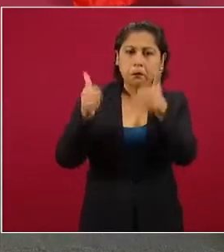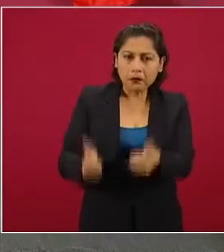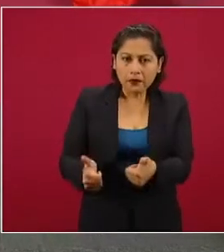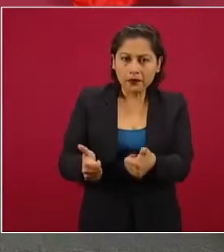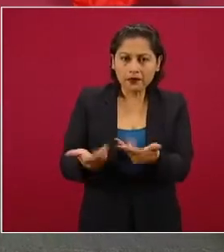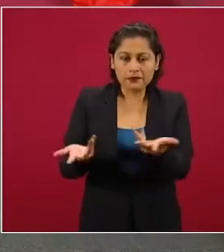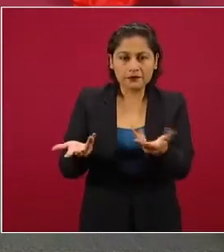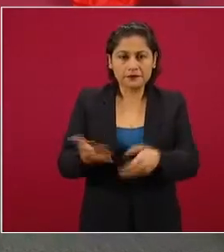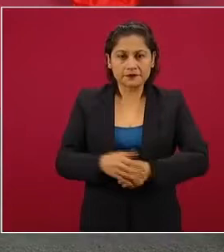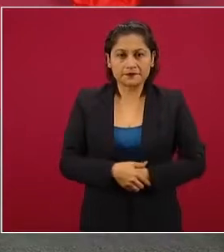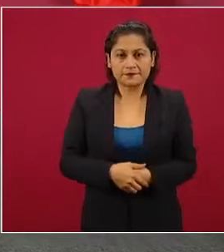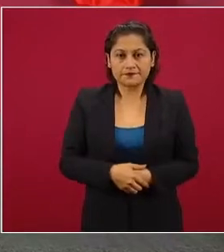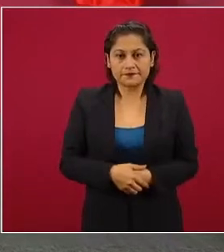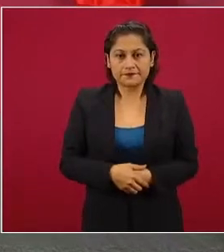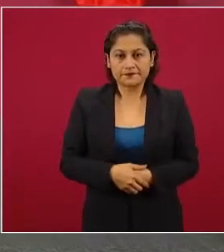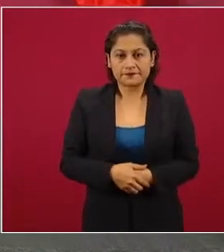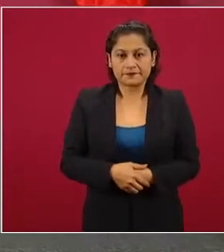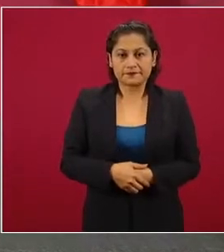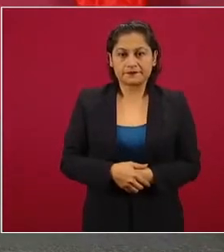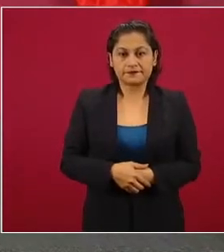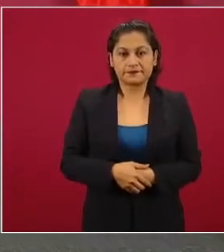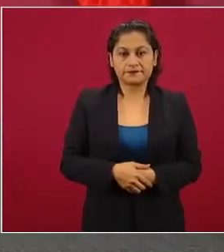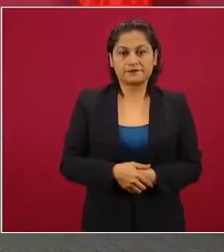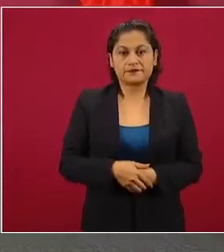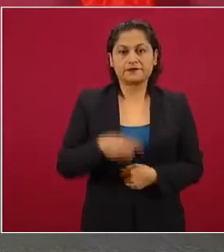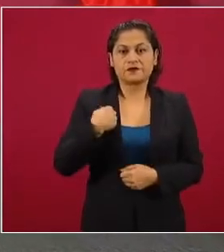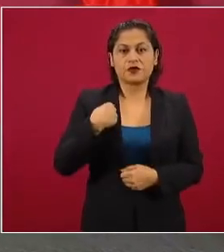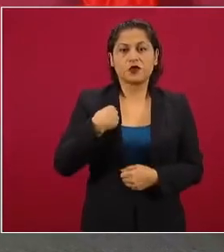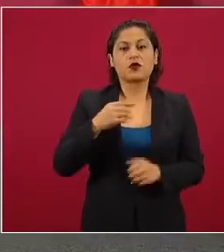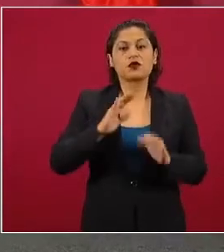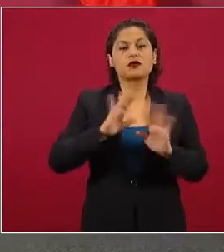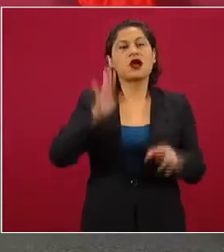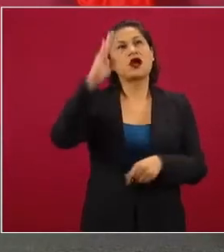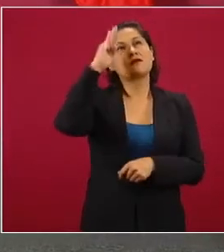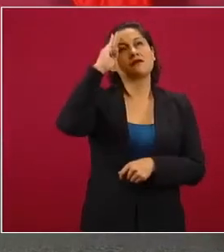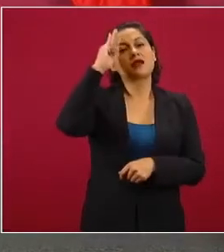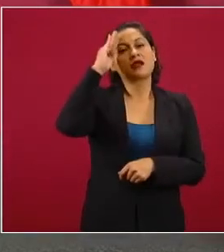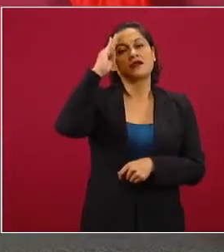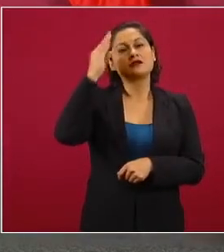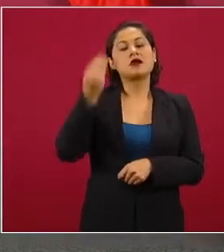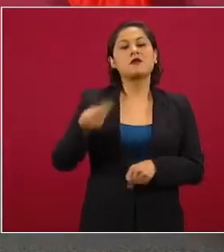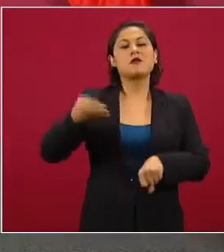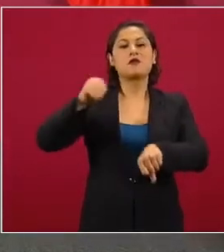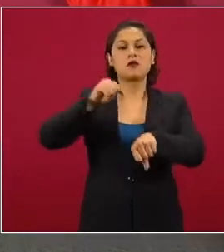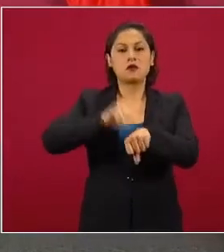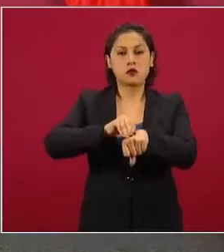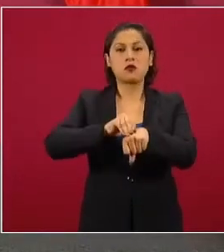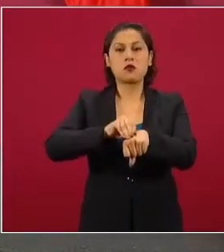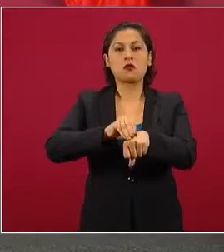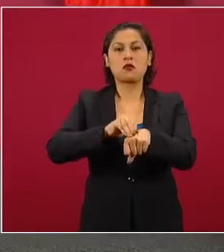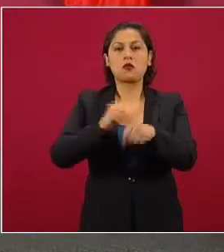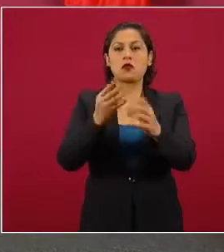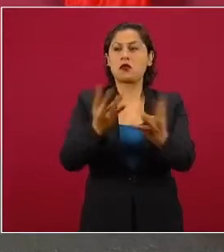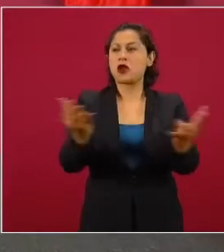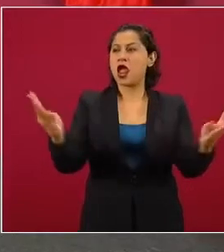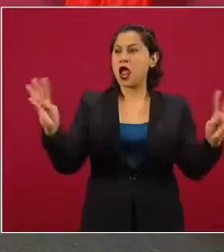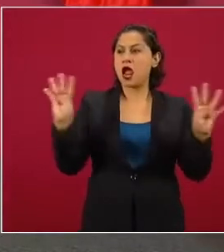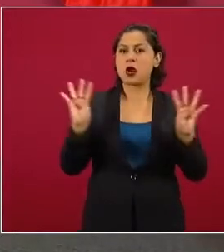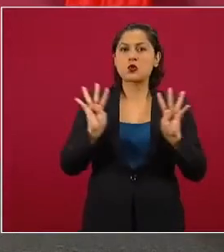Ya les voy a mandar a poner, si no una enramada, una carpa